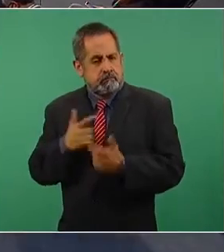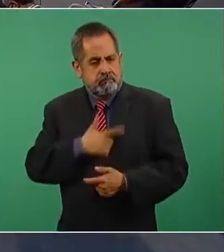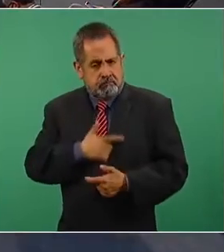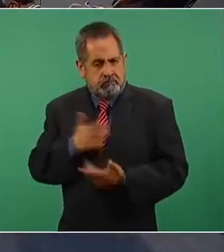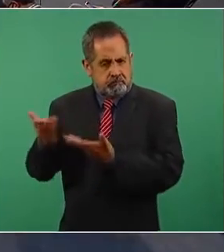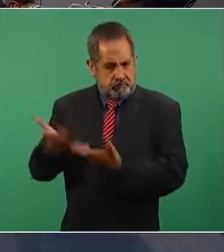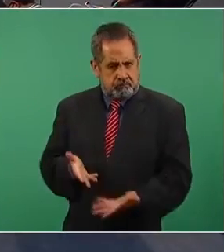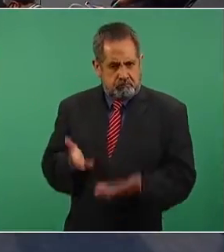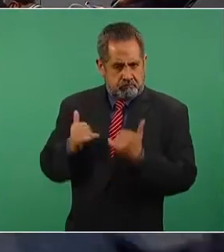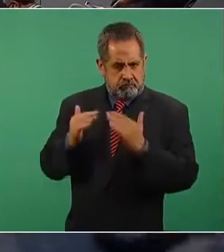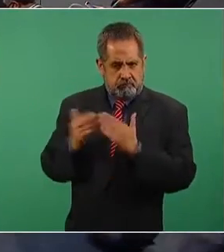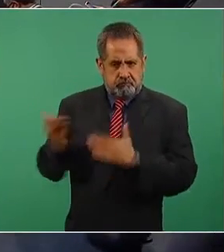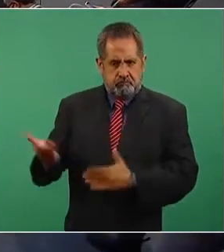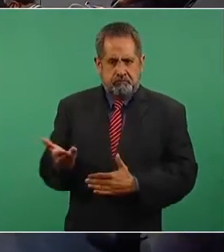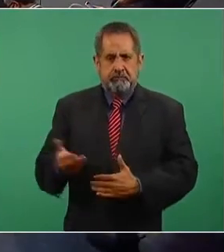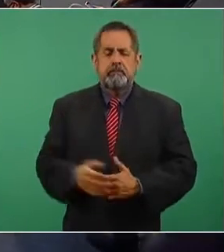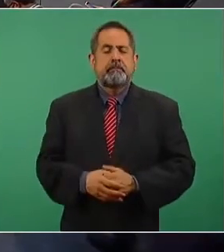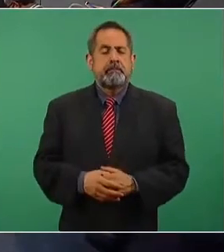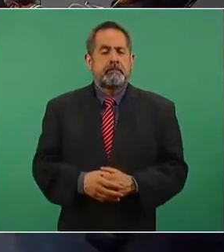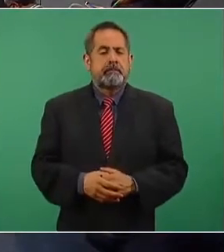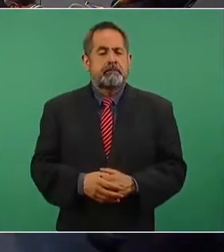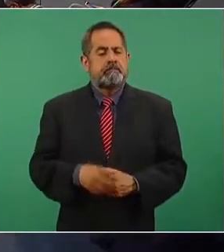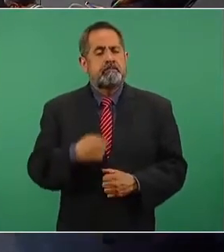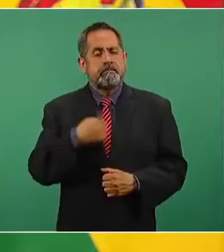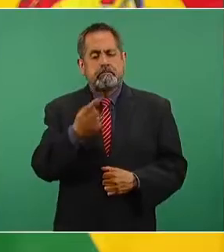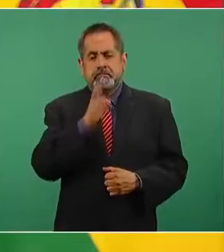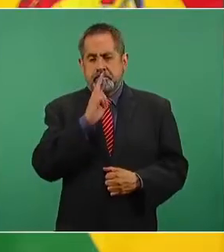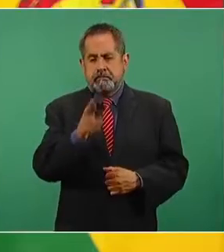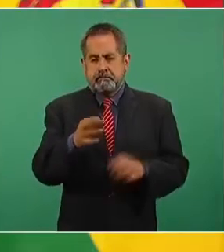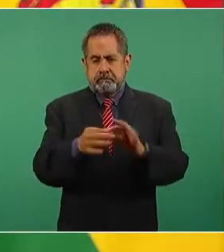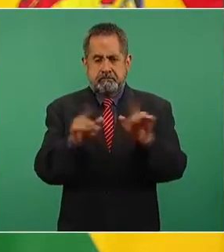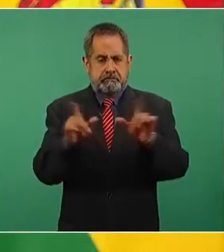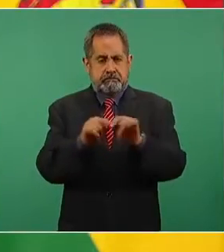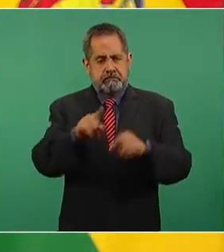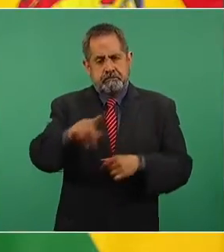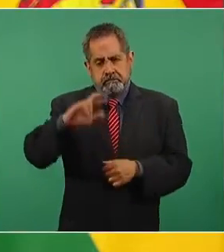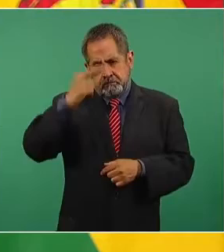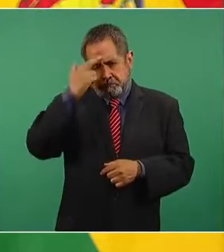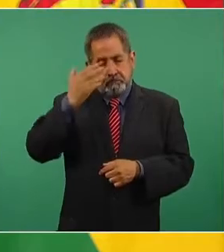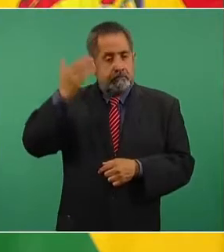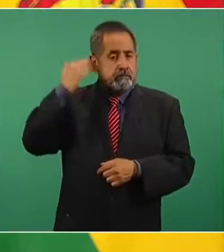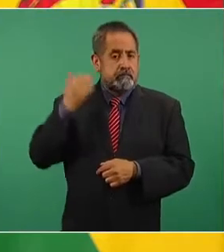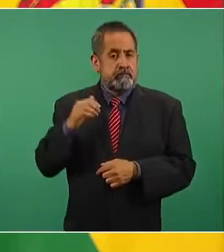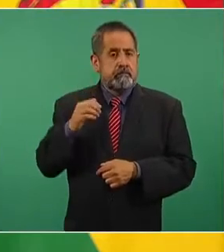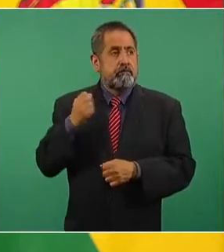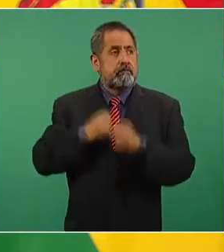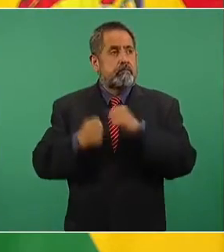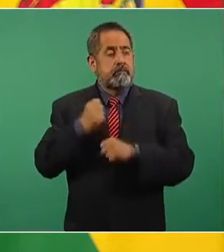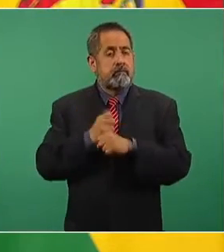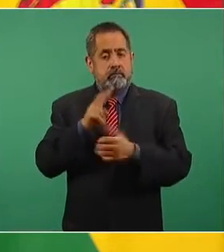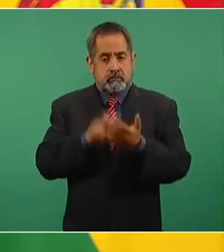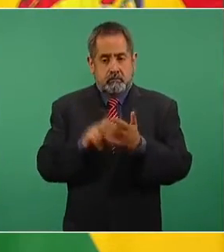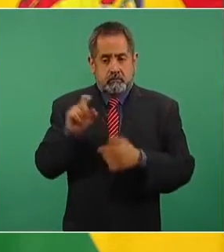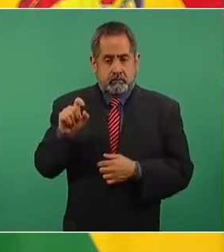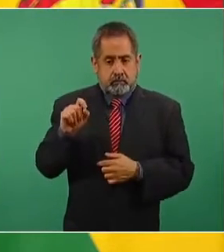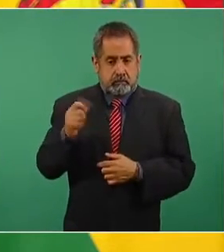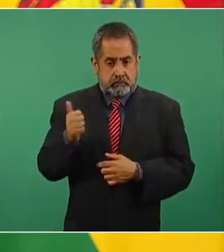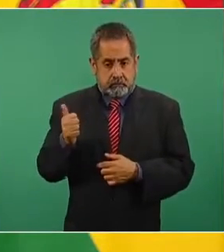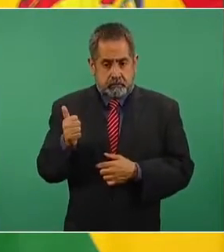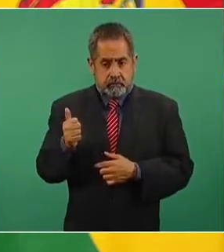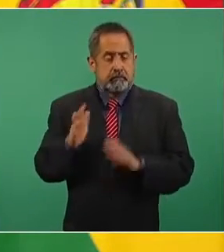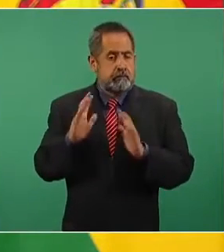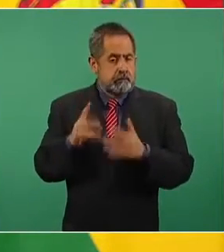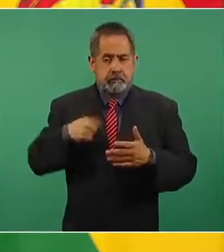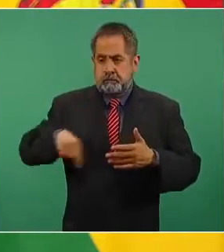es su casa. Bueno, de manera muy breve decir que, como ustedes recordarán, en agosto del 2020 se firmó